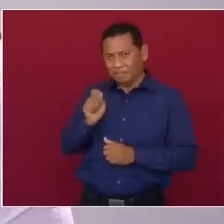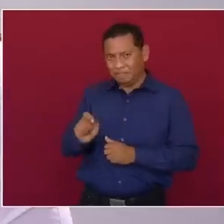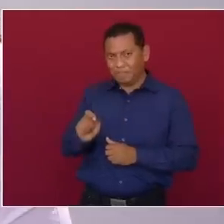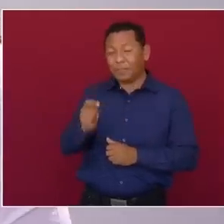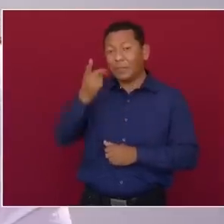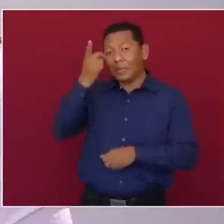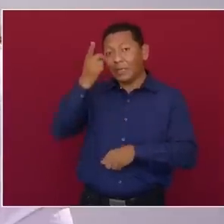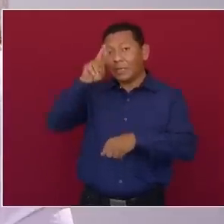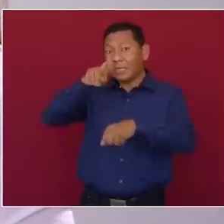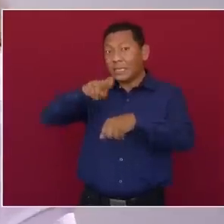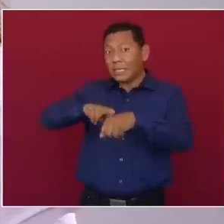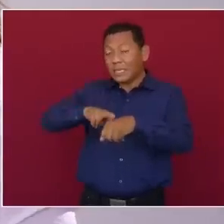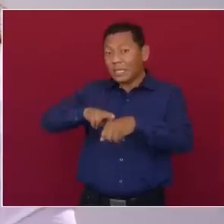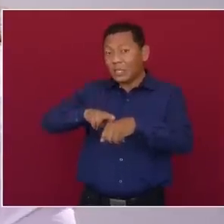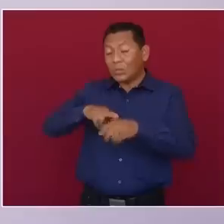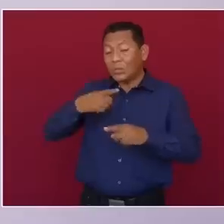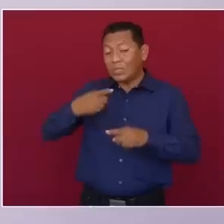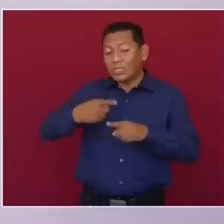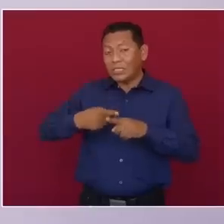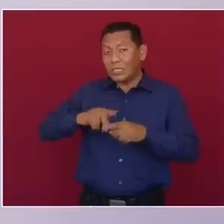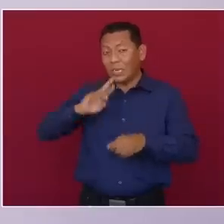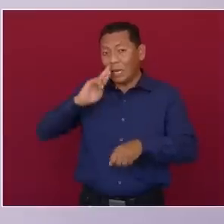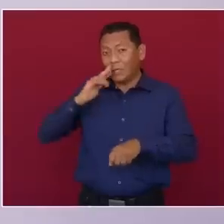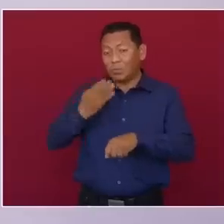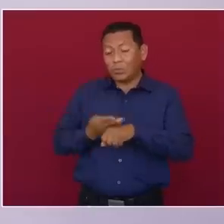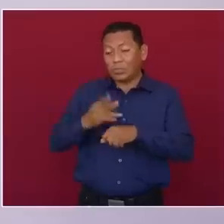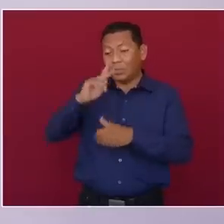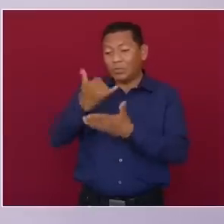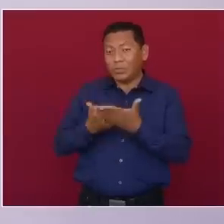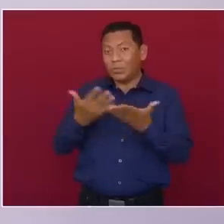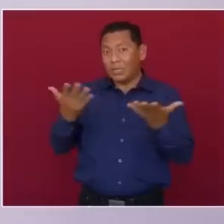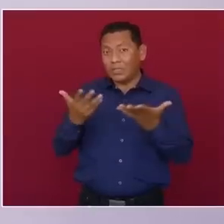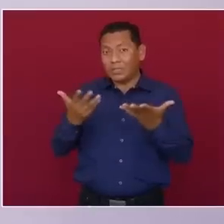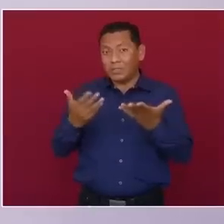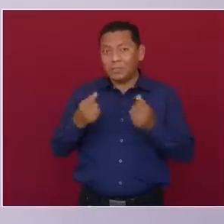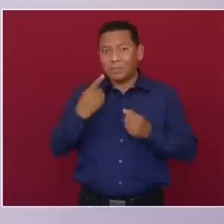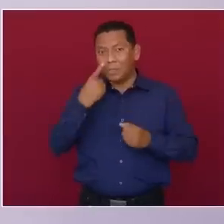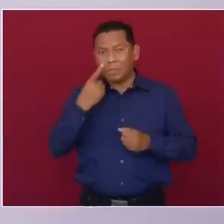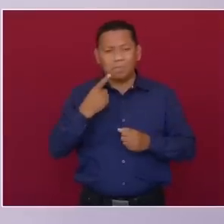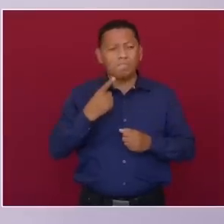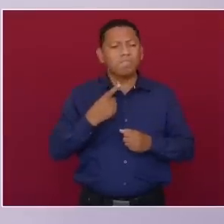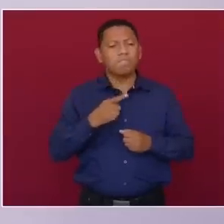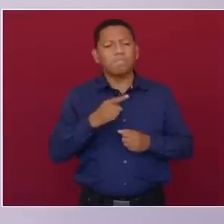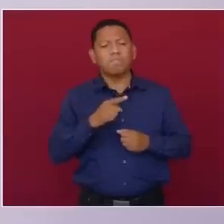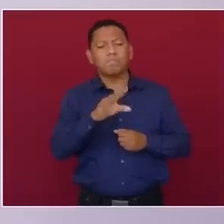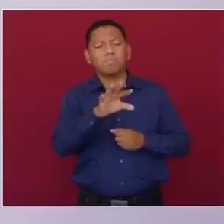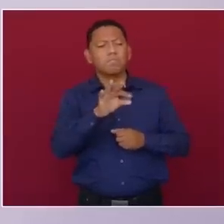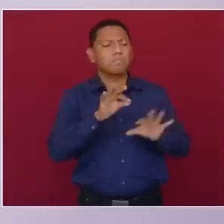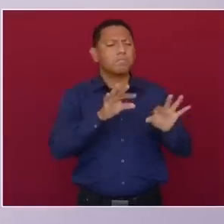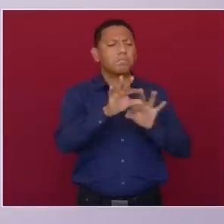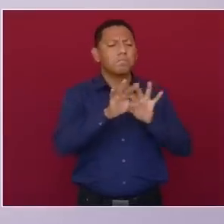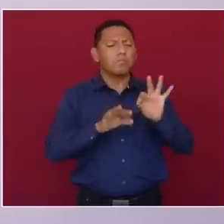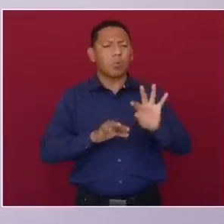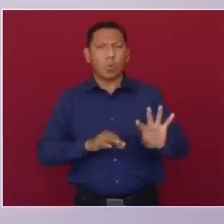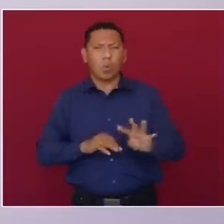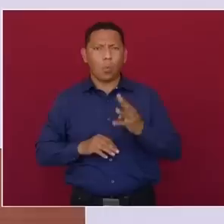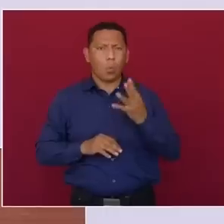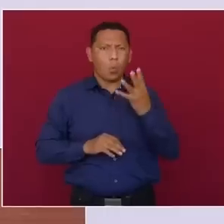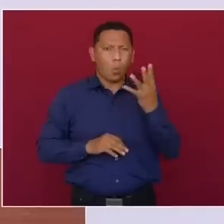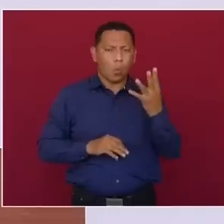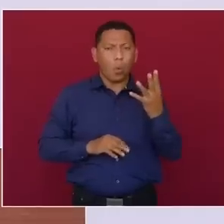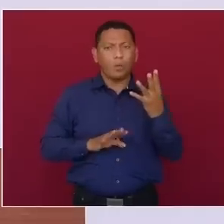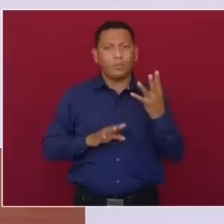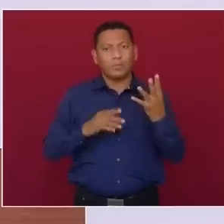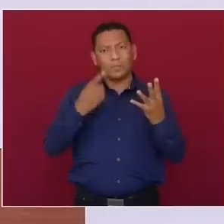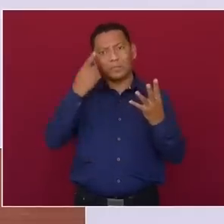el director y ejecutor del proyecto. Se seleccionaron a las 4 mejores del mundo, especificando el tiempo